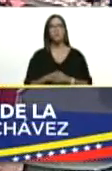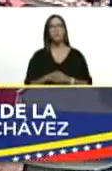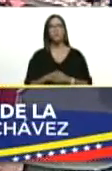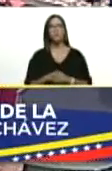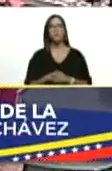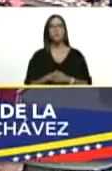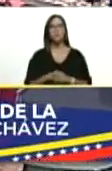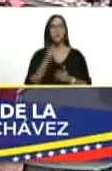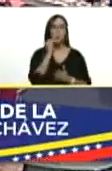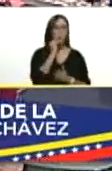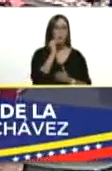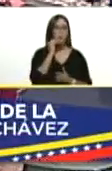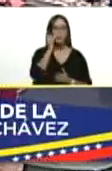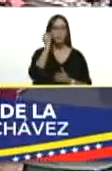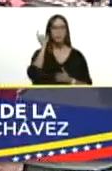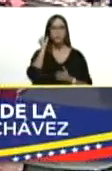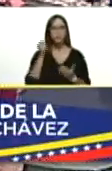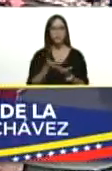Muchachos, muchachas,